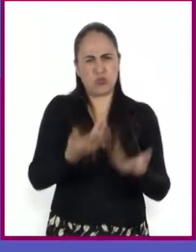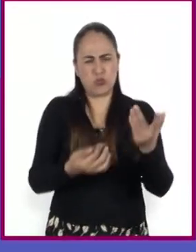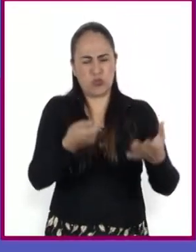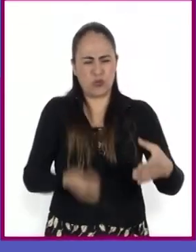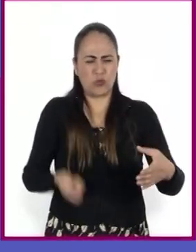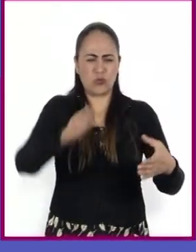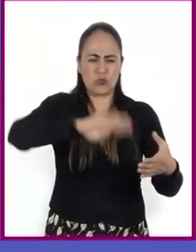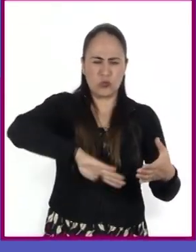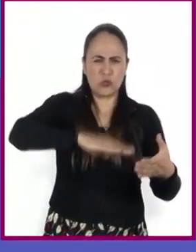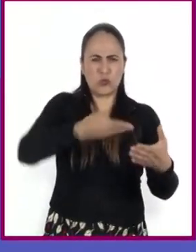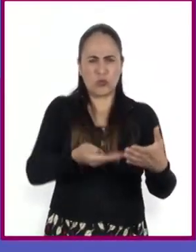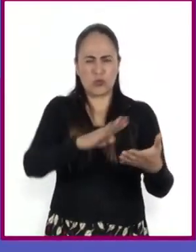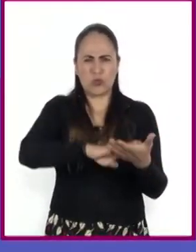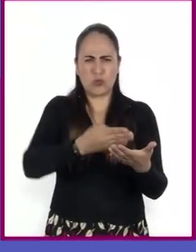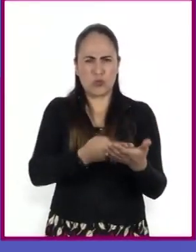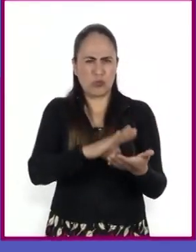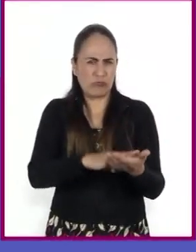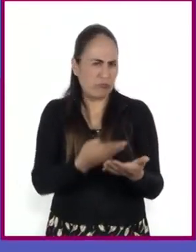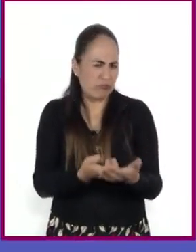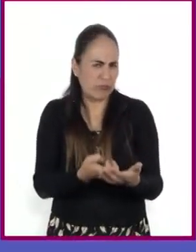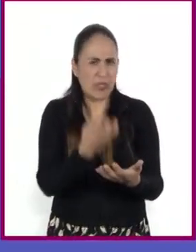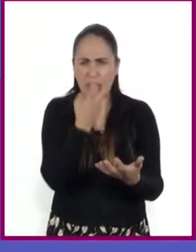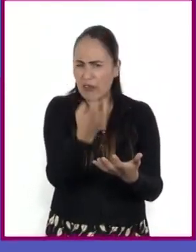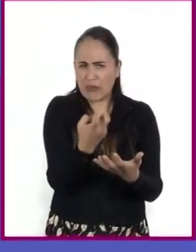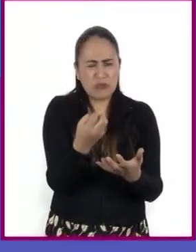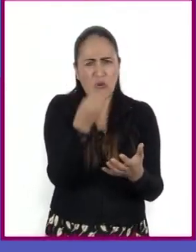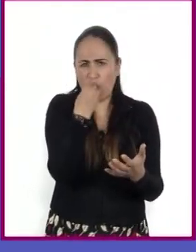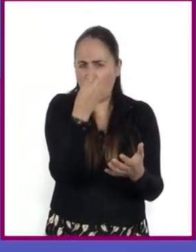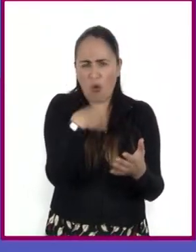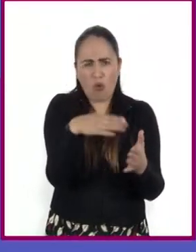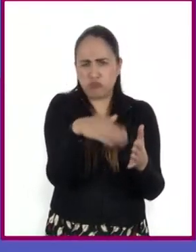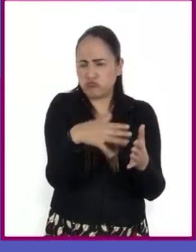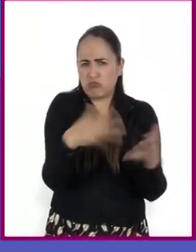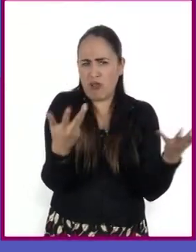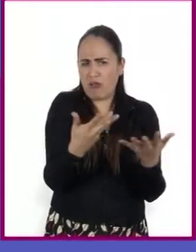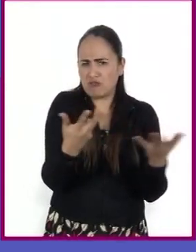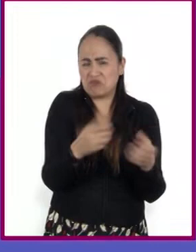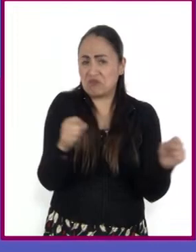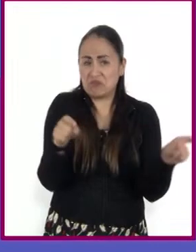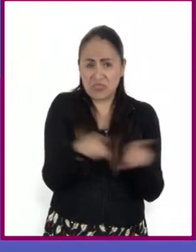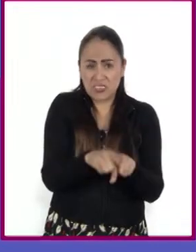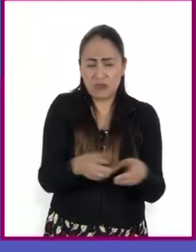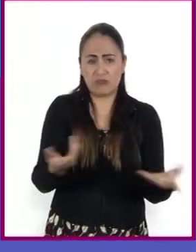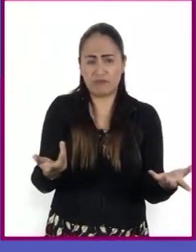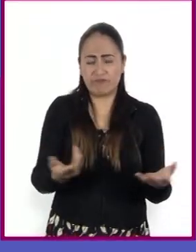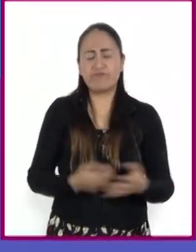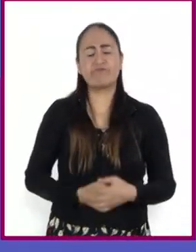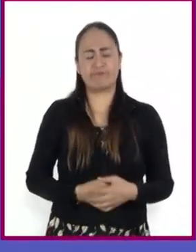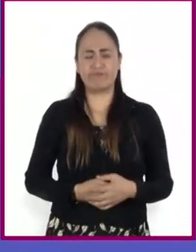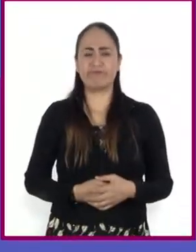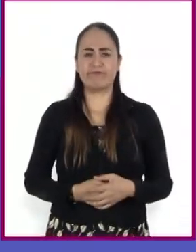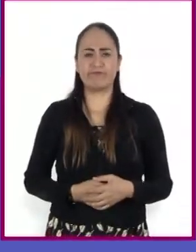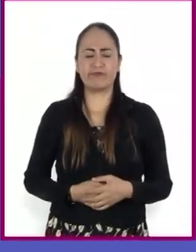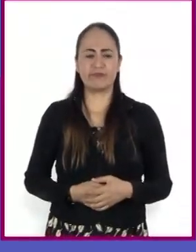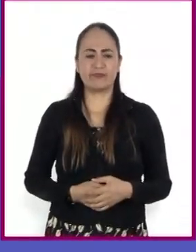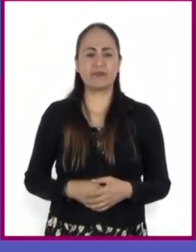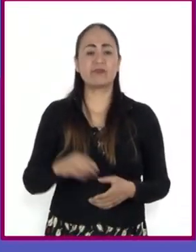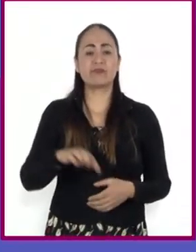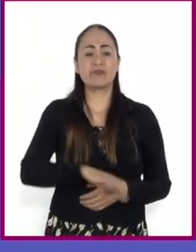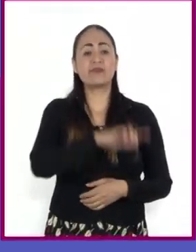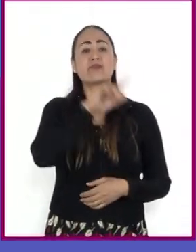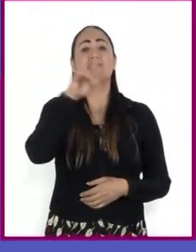salteamos, entre otras cosas, y todo esto es cocinar? Muy bien. Luego menciona la